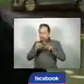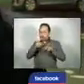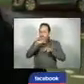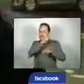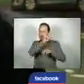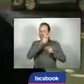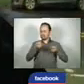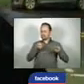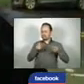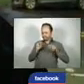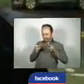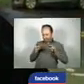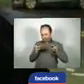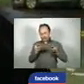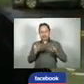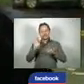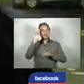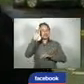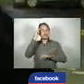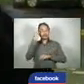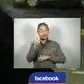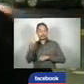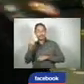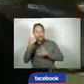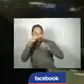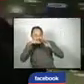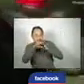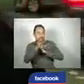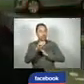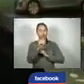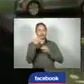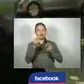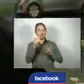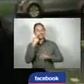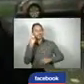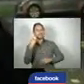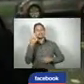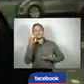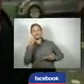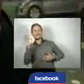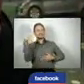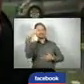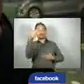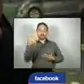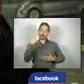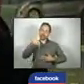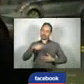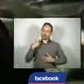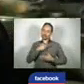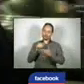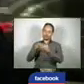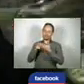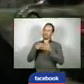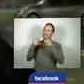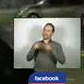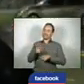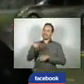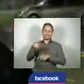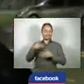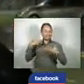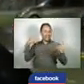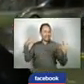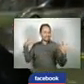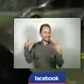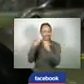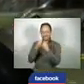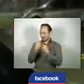control. Esto lleva a que la población migrante busque otras alternativas y ahora estamos viendo las consecuencias. Esta tragedia